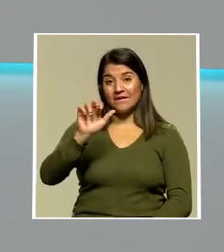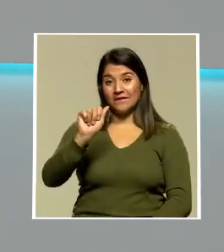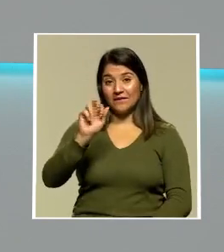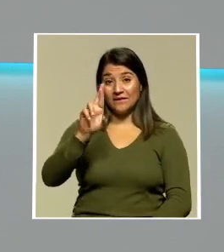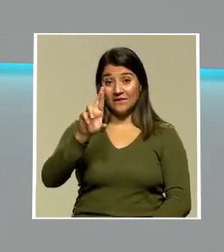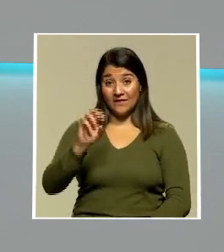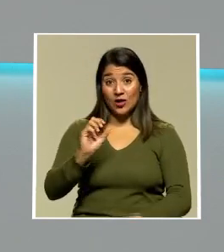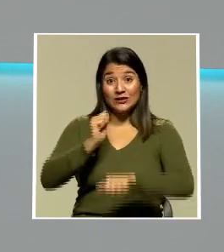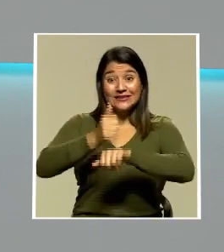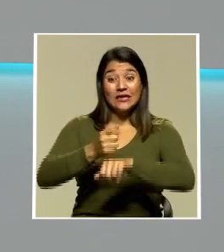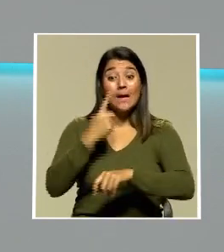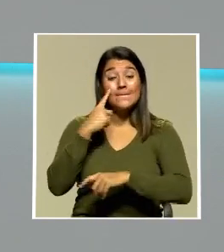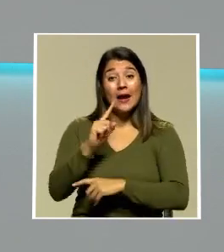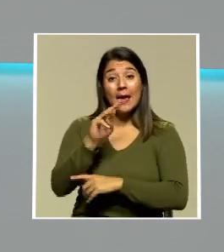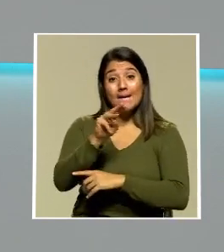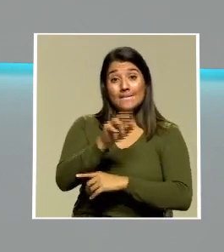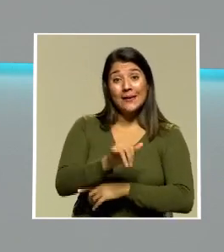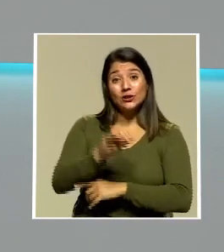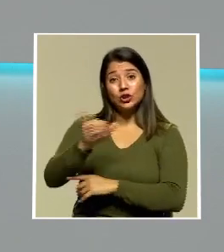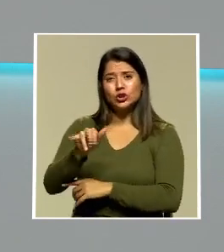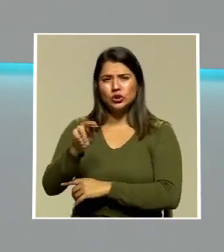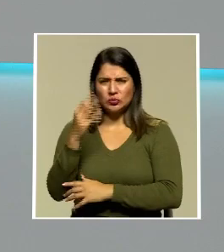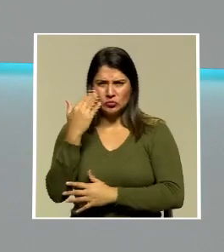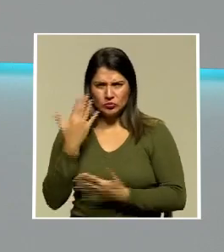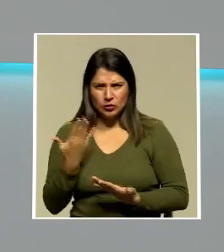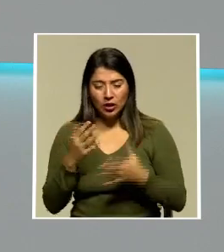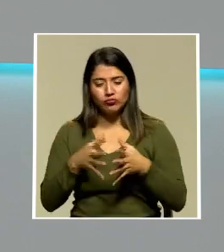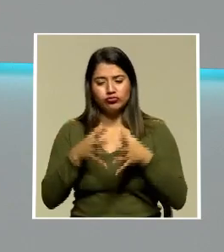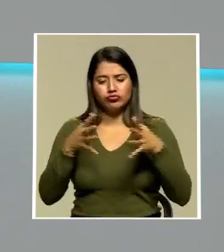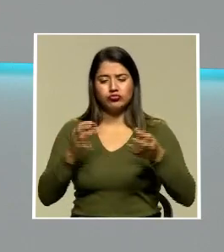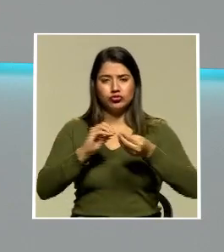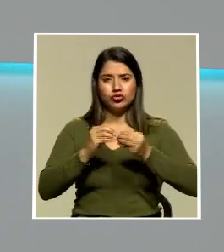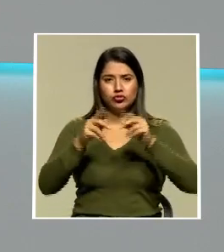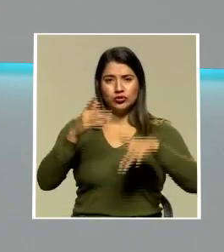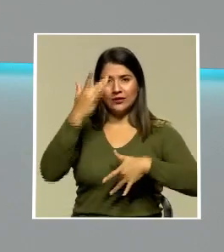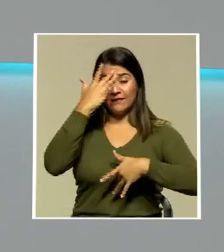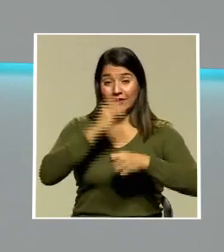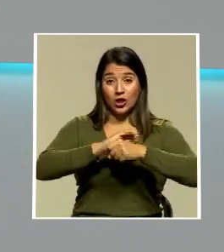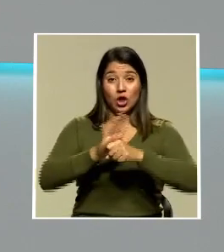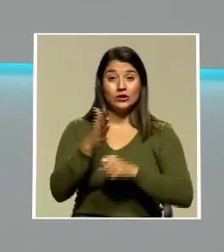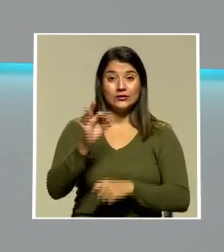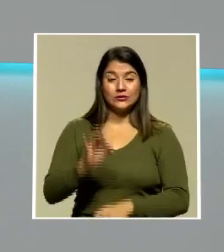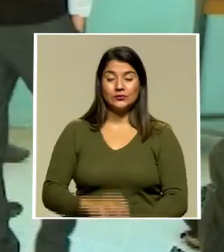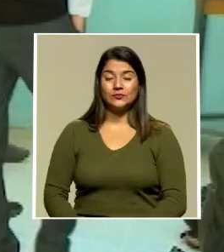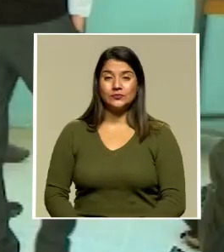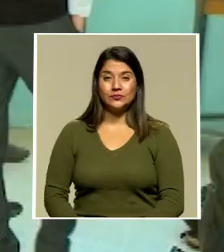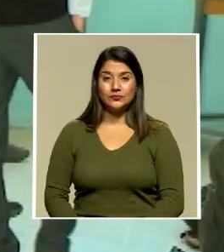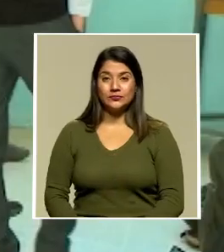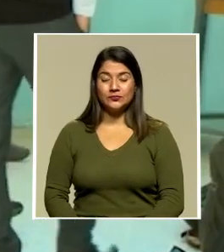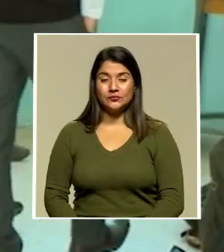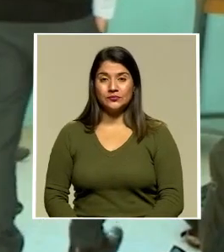el mes de mayo y junio debido al aumento de contagios de COVID-19 en el país.